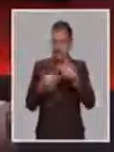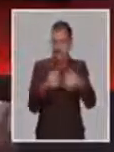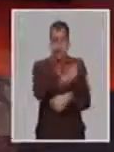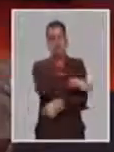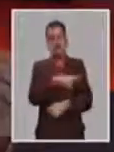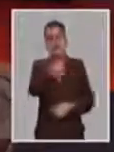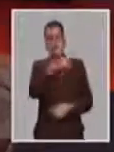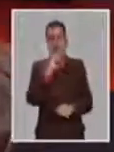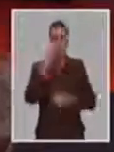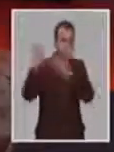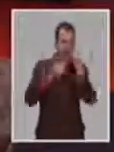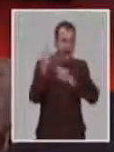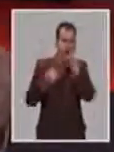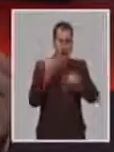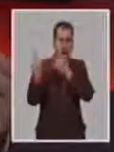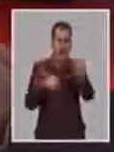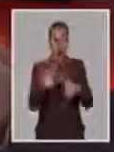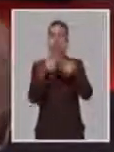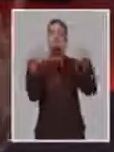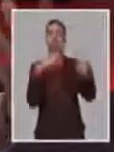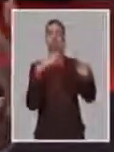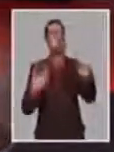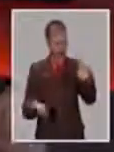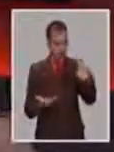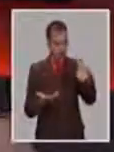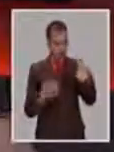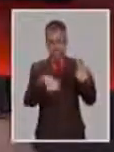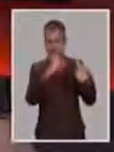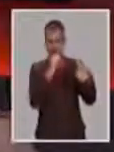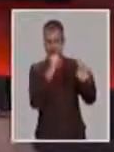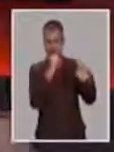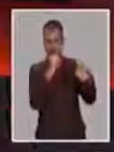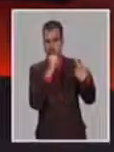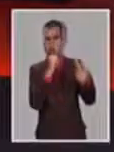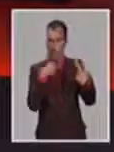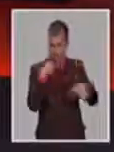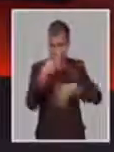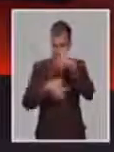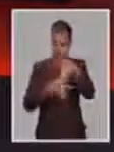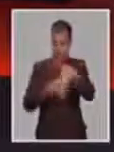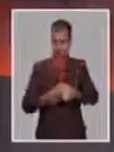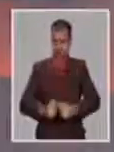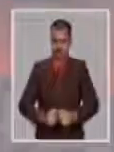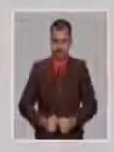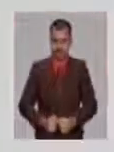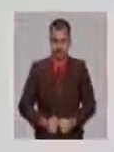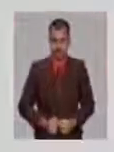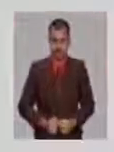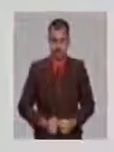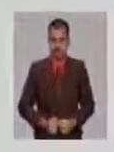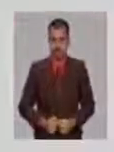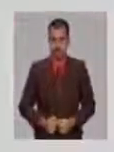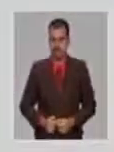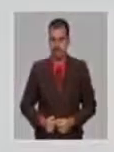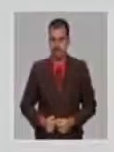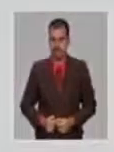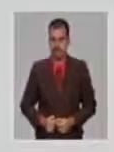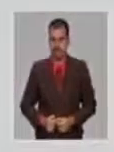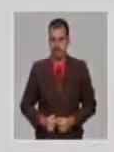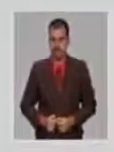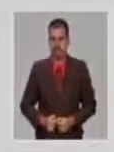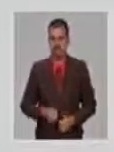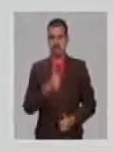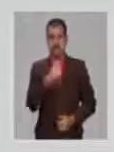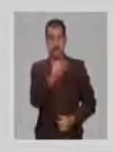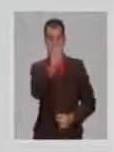la población pregunta o los que más la población tiene dudas. Entonces, bueno, un criterio de exclusión es que